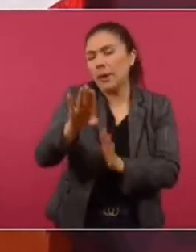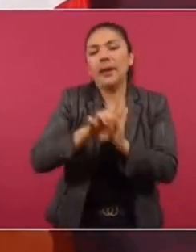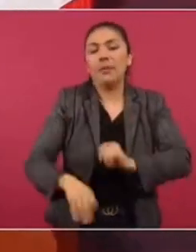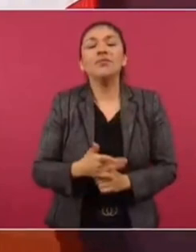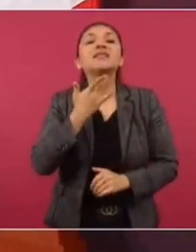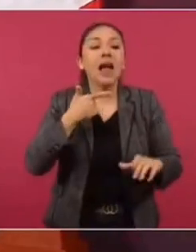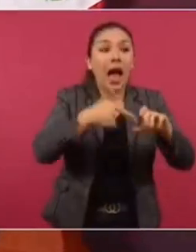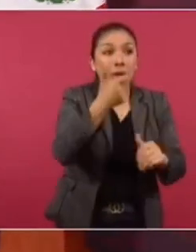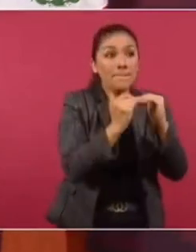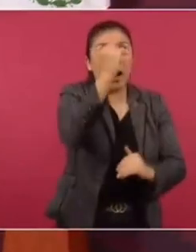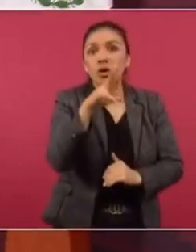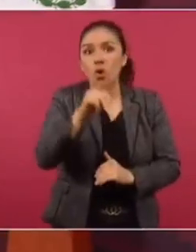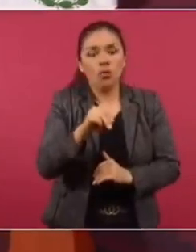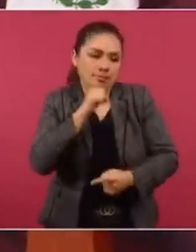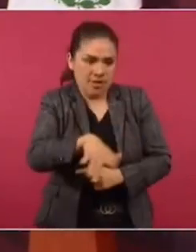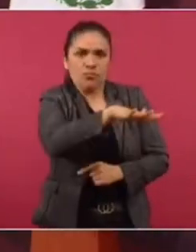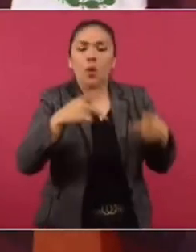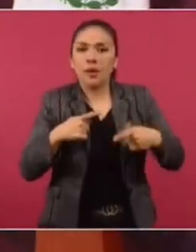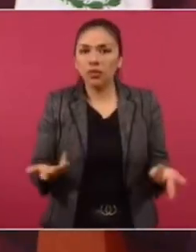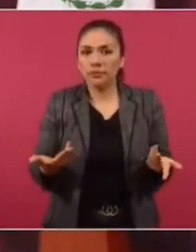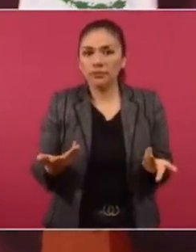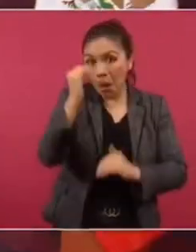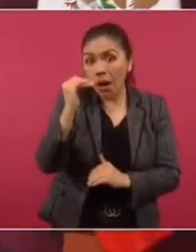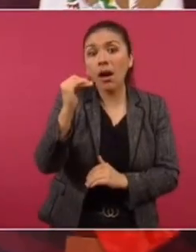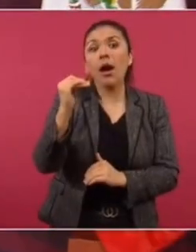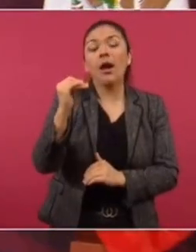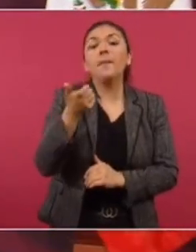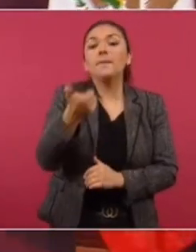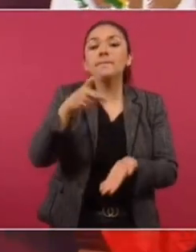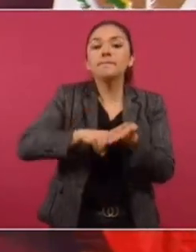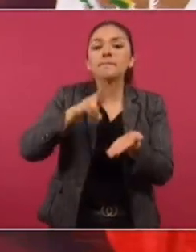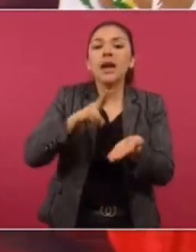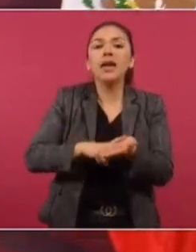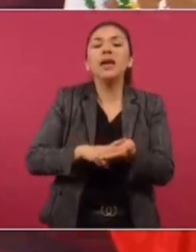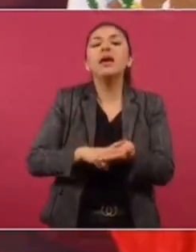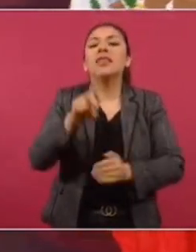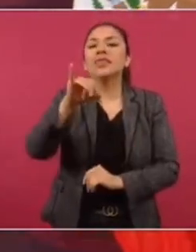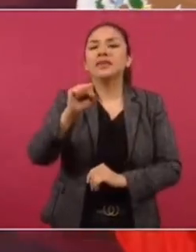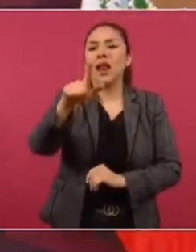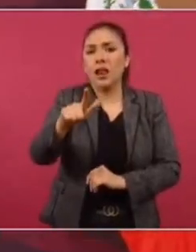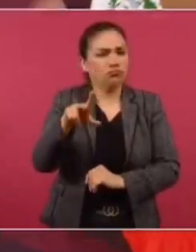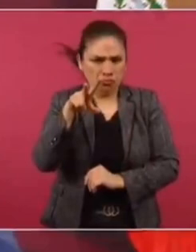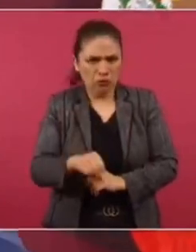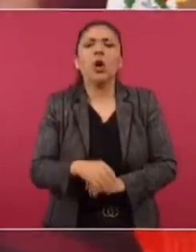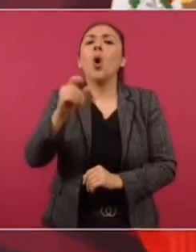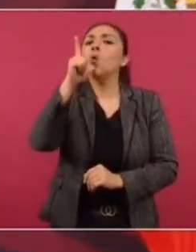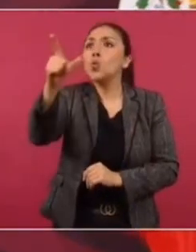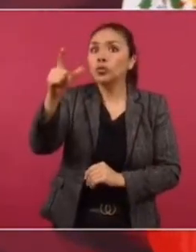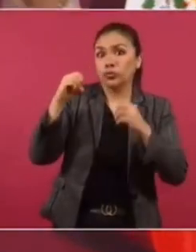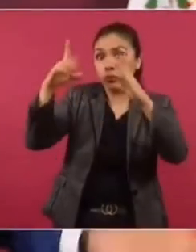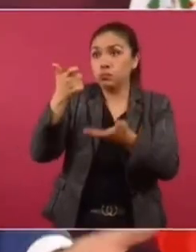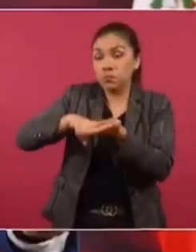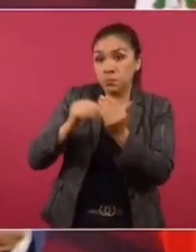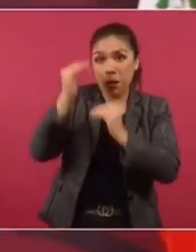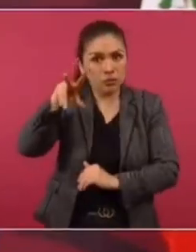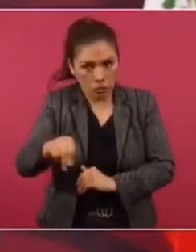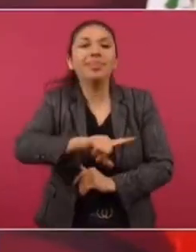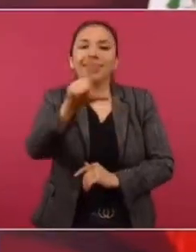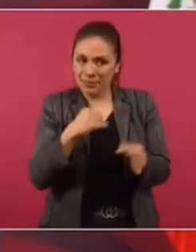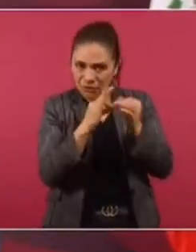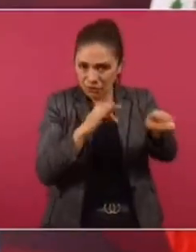tengo. ¿A quién le ayuda? Al pueblo. No aumenta el precio del diésel. No aumenta el precio de la luz. Ya voy